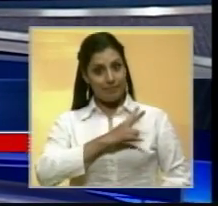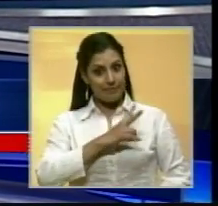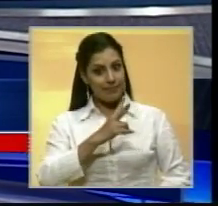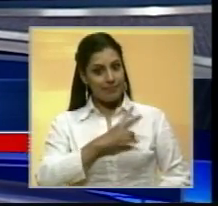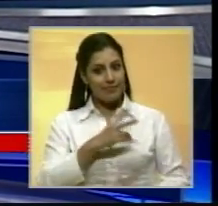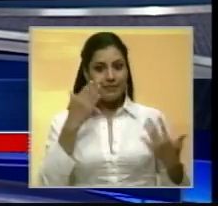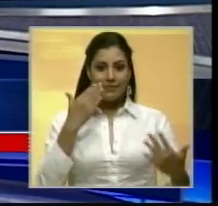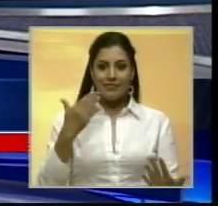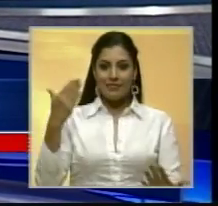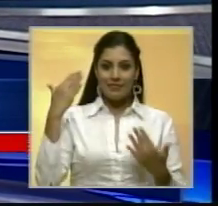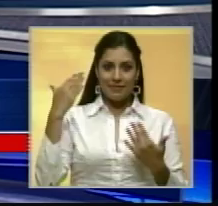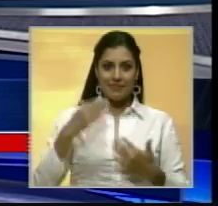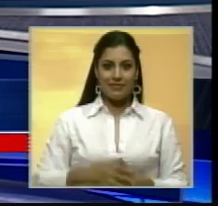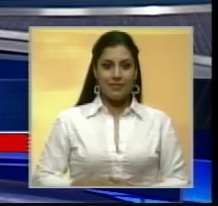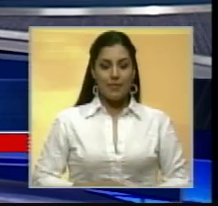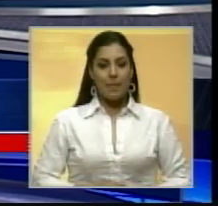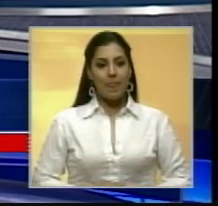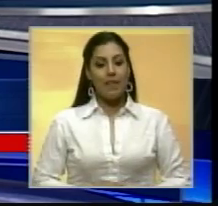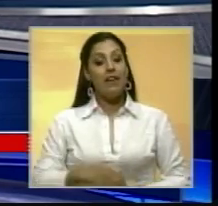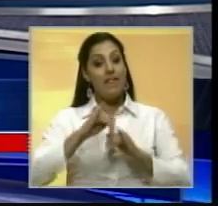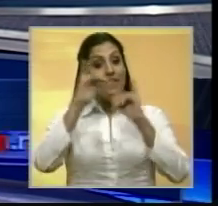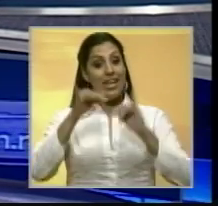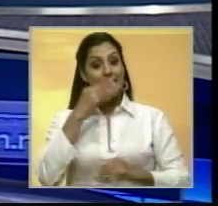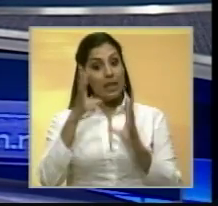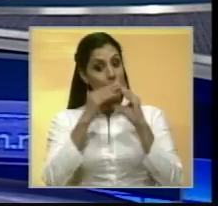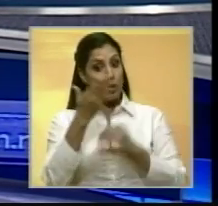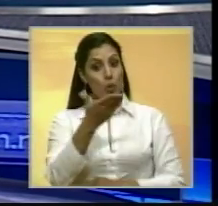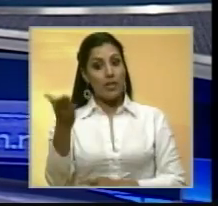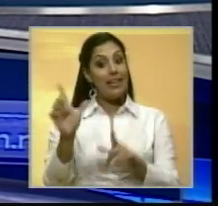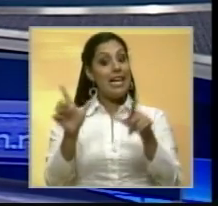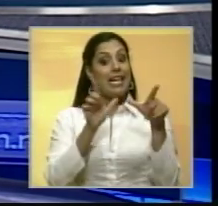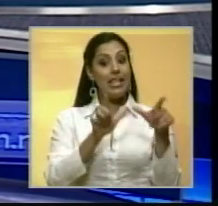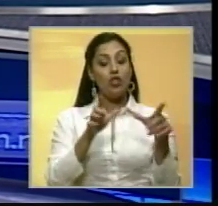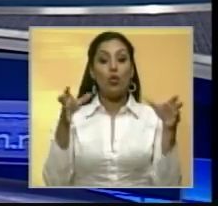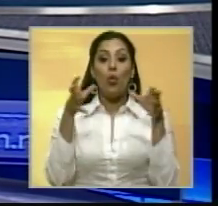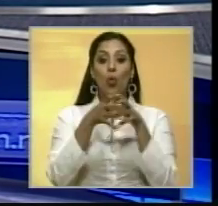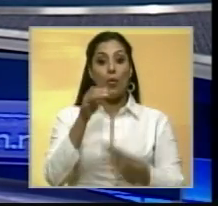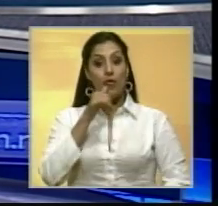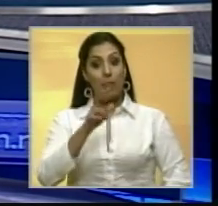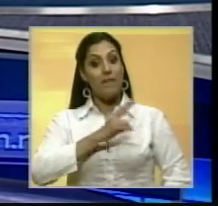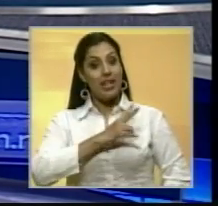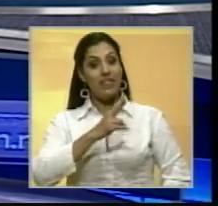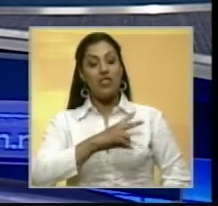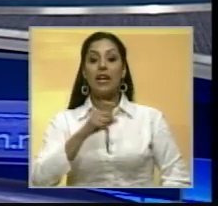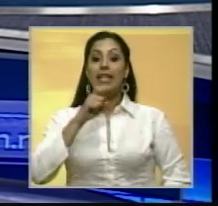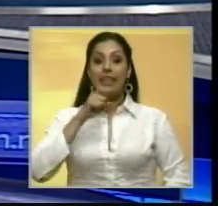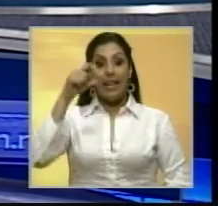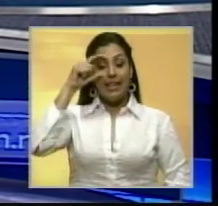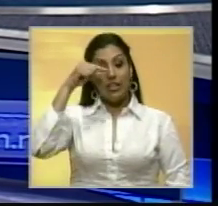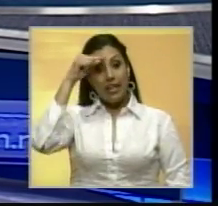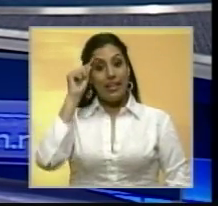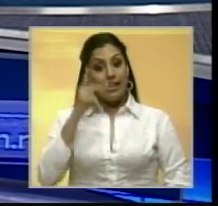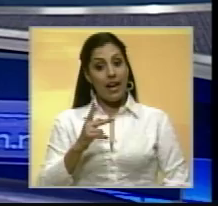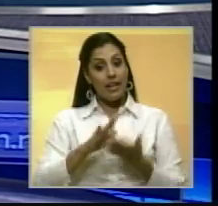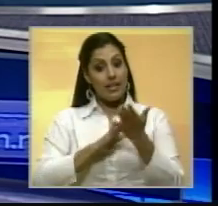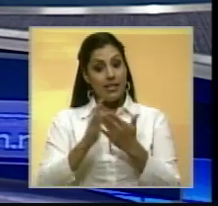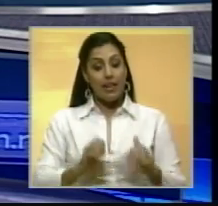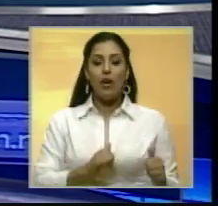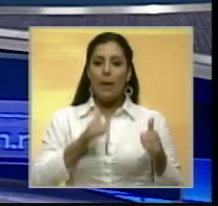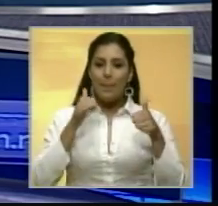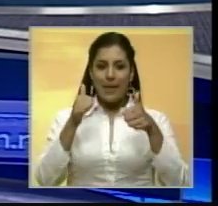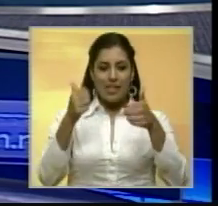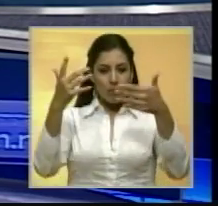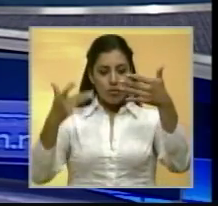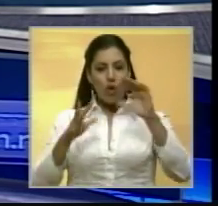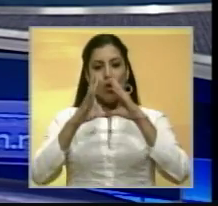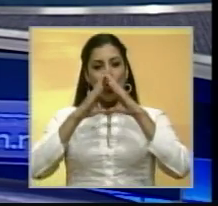emisión meridiana de su noticiero Venevisión. Feliz tarde para todos. Ya estamos listos en nombre del equipo de Noticiero Venevisión, Néstor Brito Lande, quien les habla, Andrina